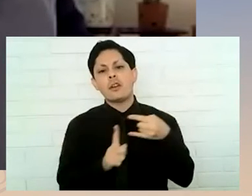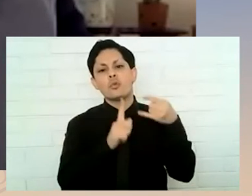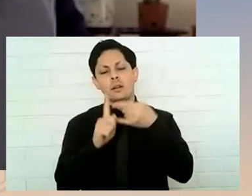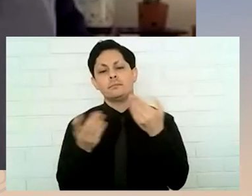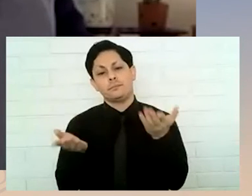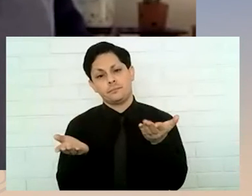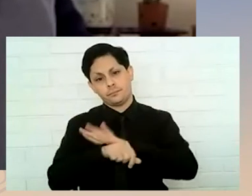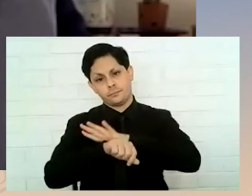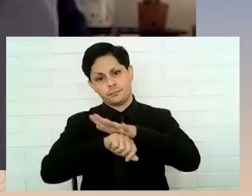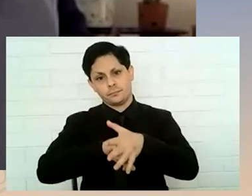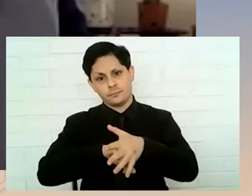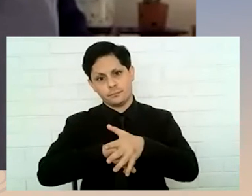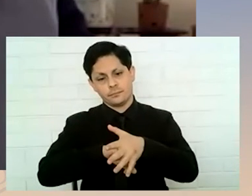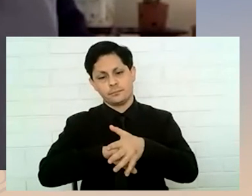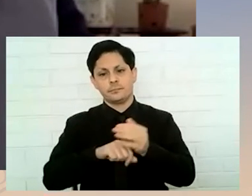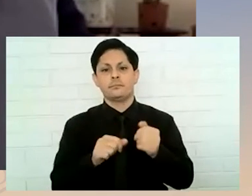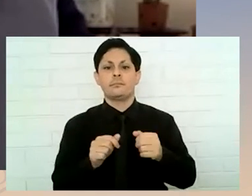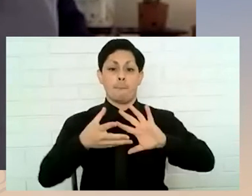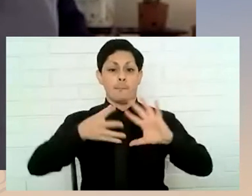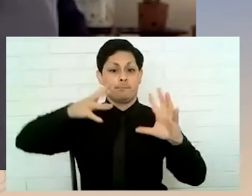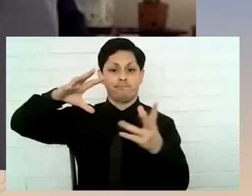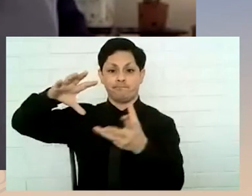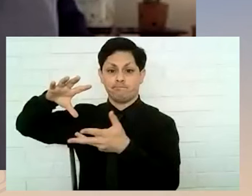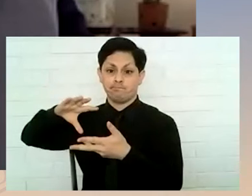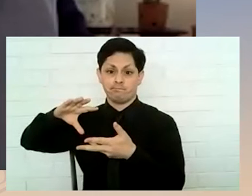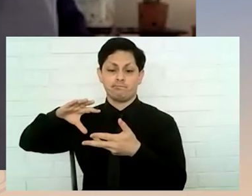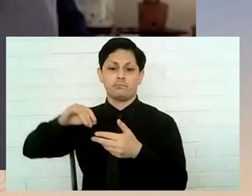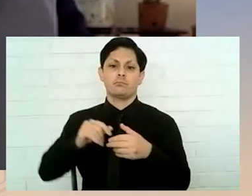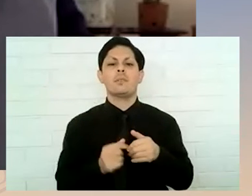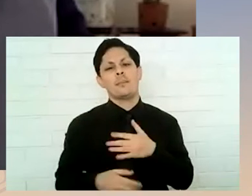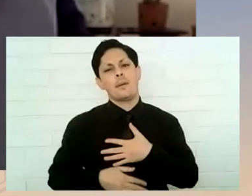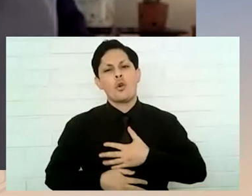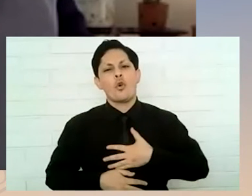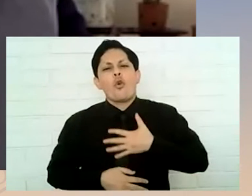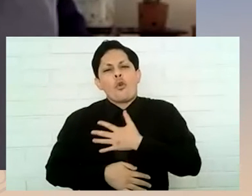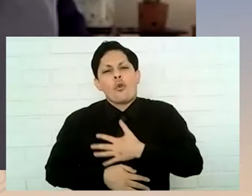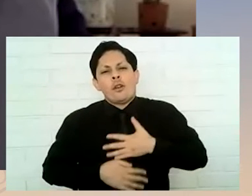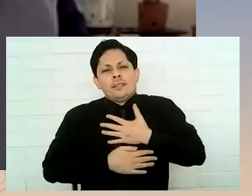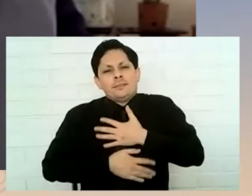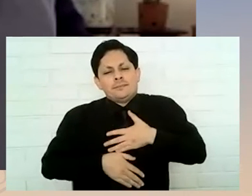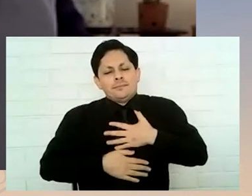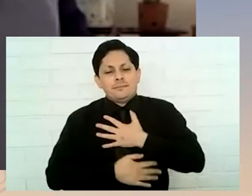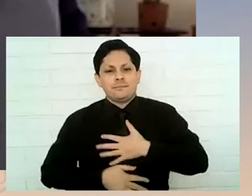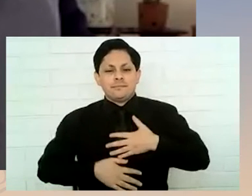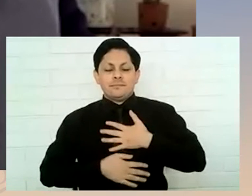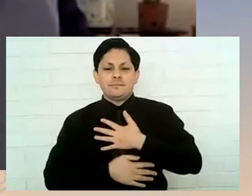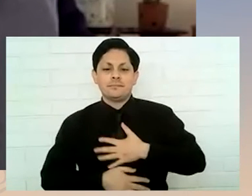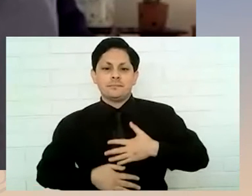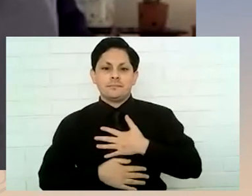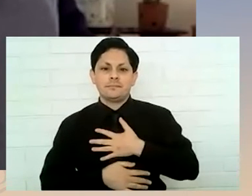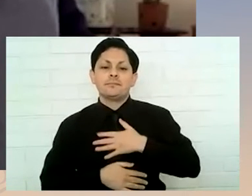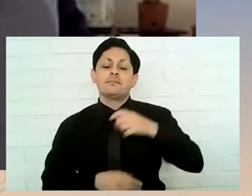la contingencia mundial, pero ha sido un gozo para muchos de nosotros poder contar en